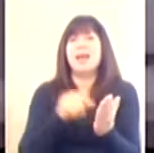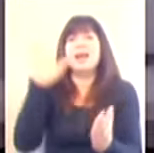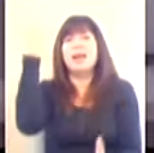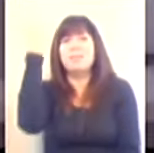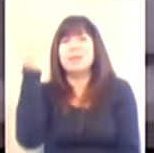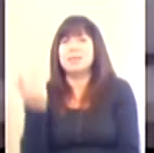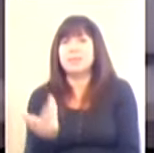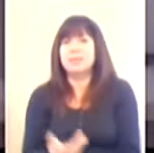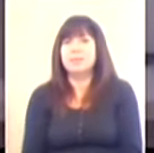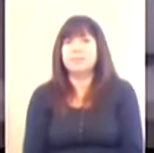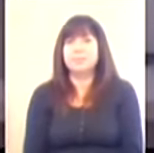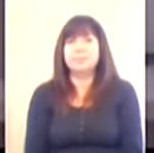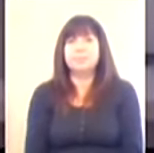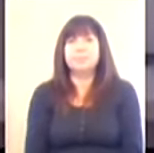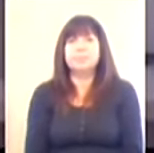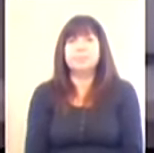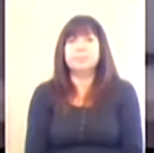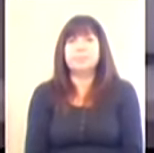Mónica.